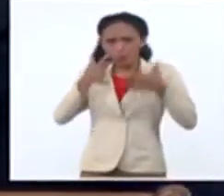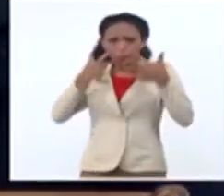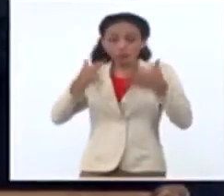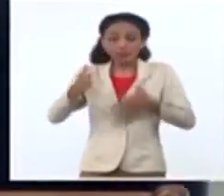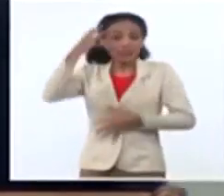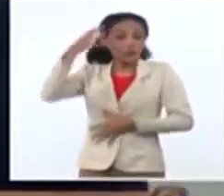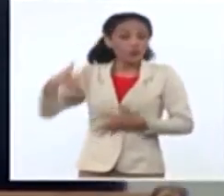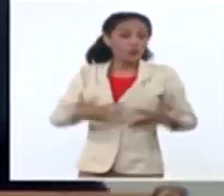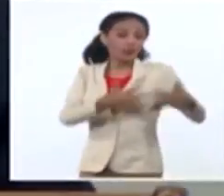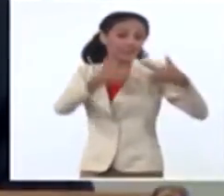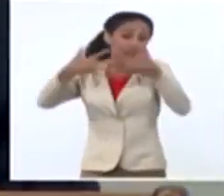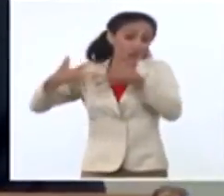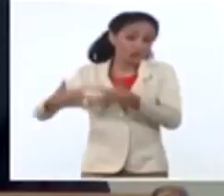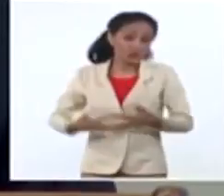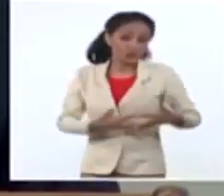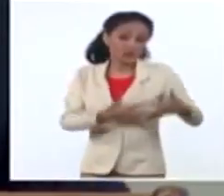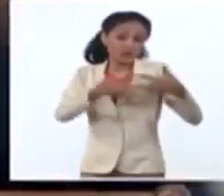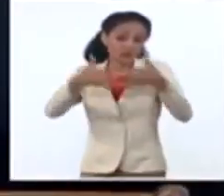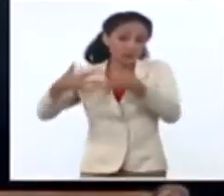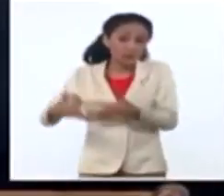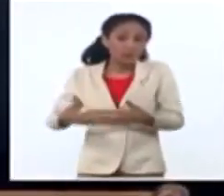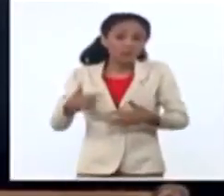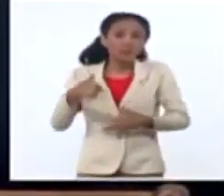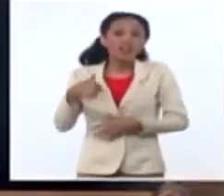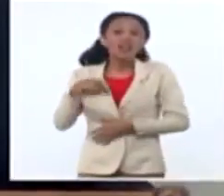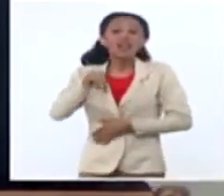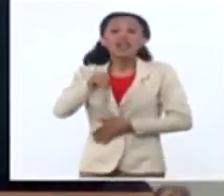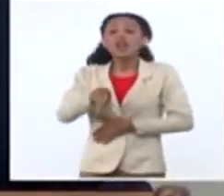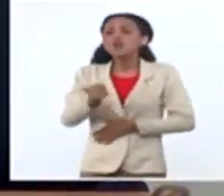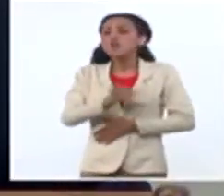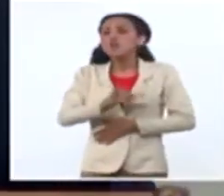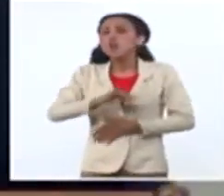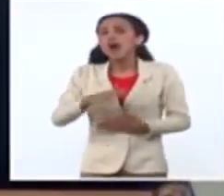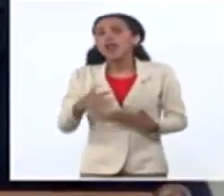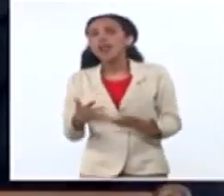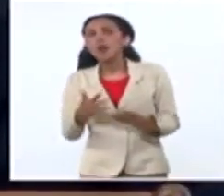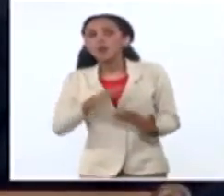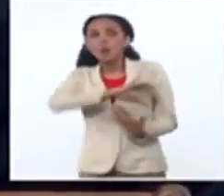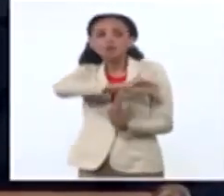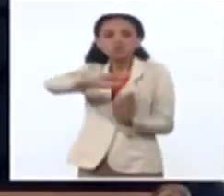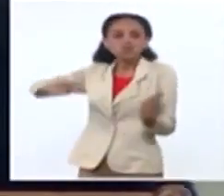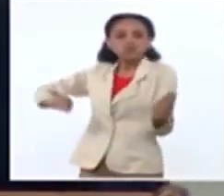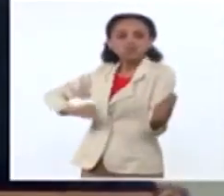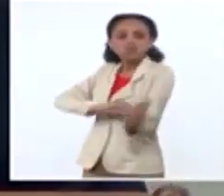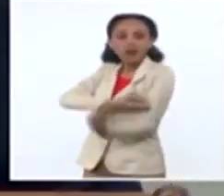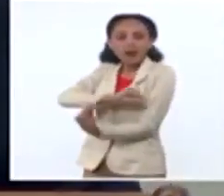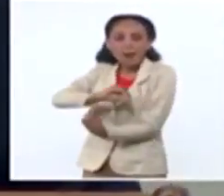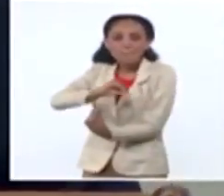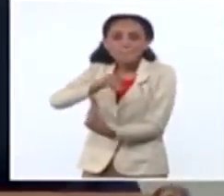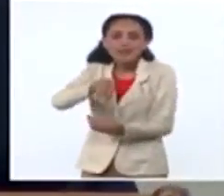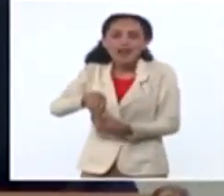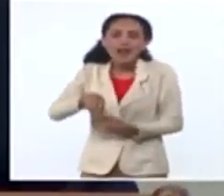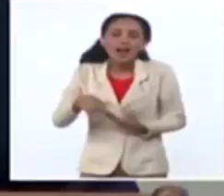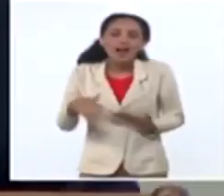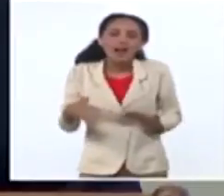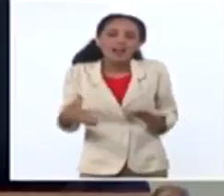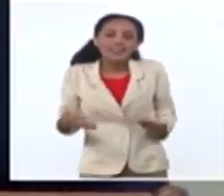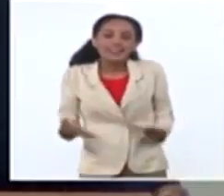gobierno que han sustituido el enfoque